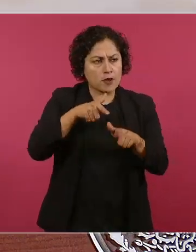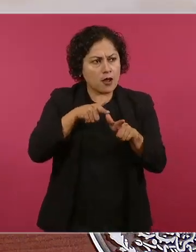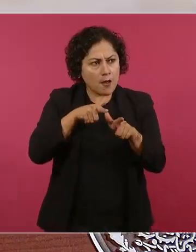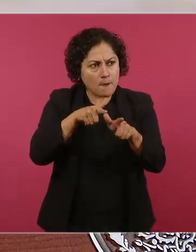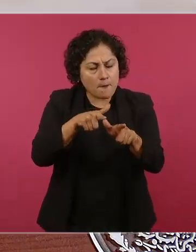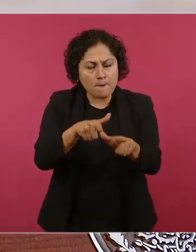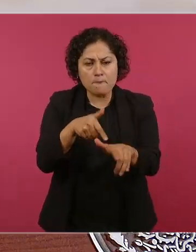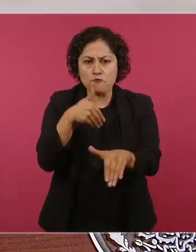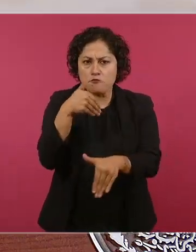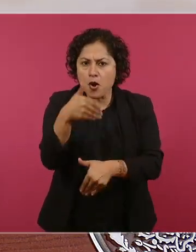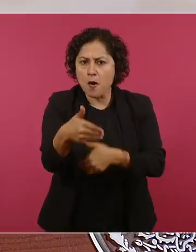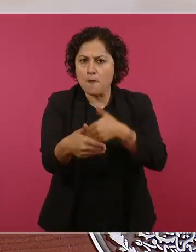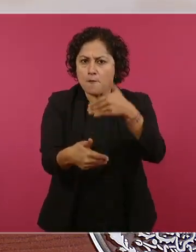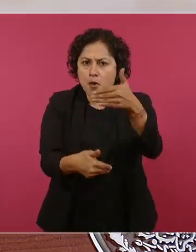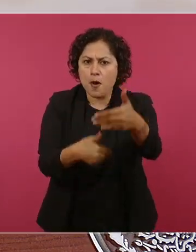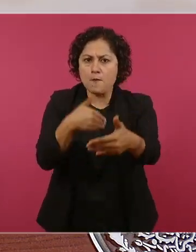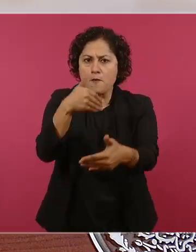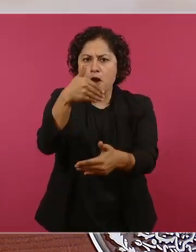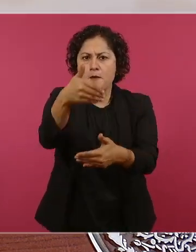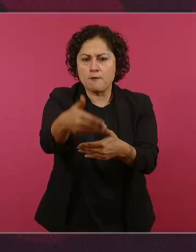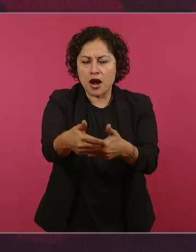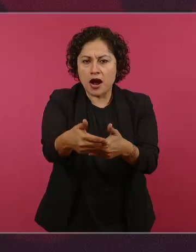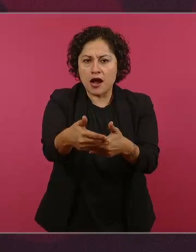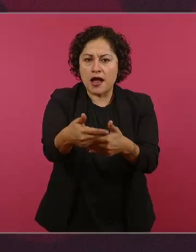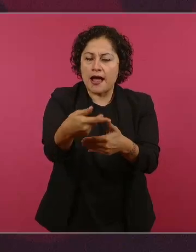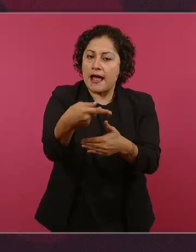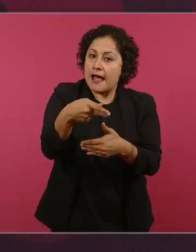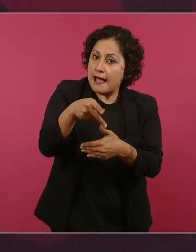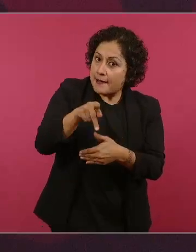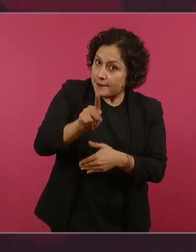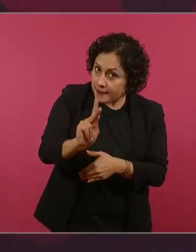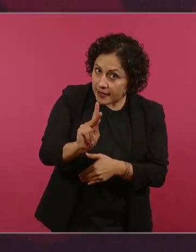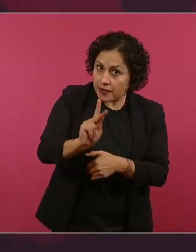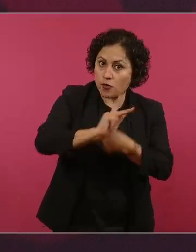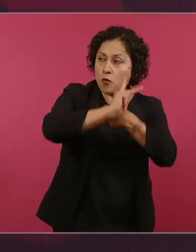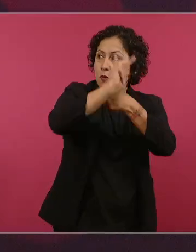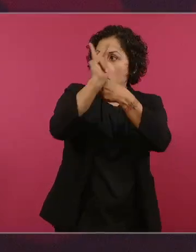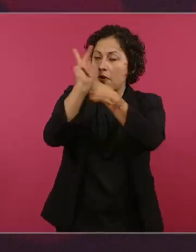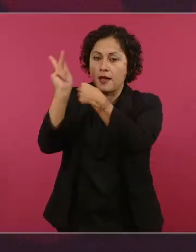con respeto a nuestras soberanías?